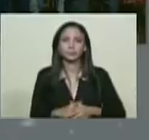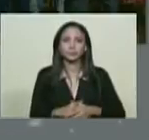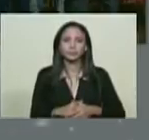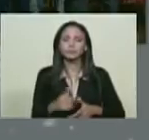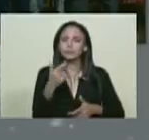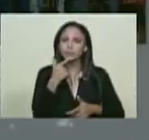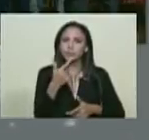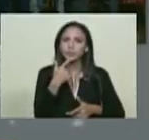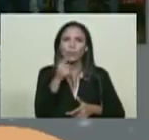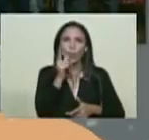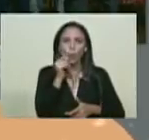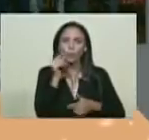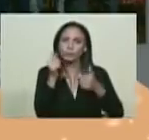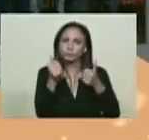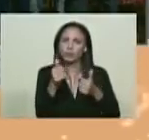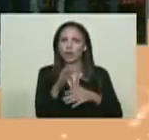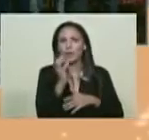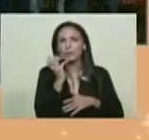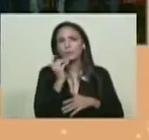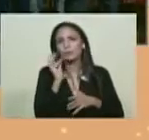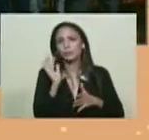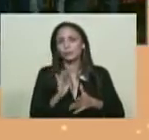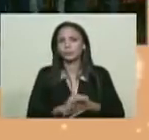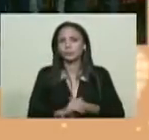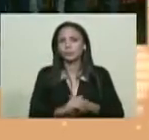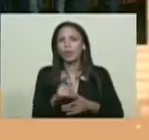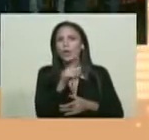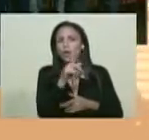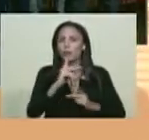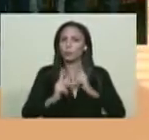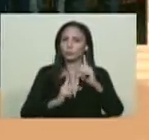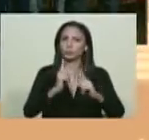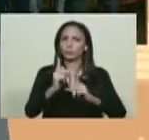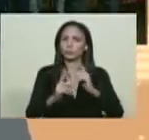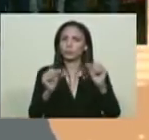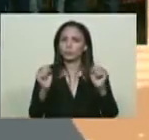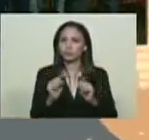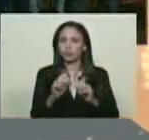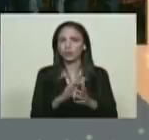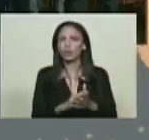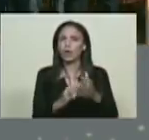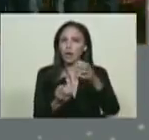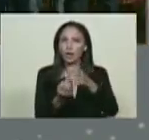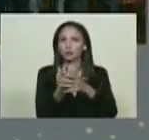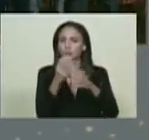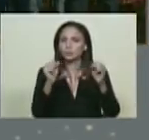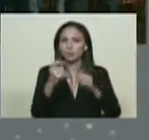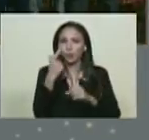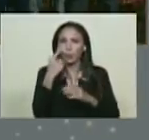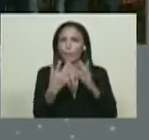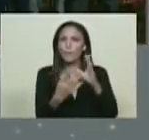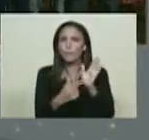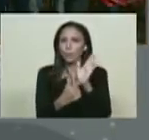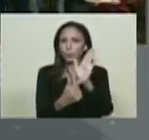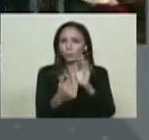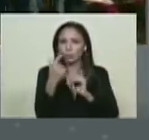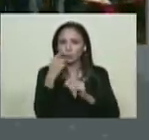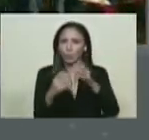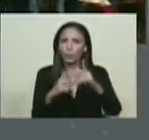dijo Javier es un ejemplo. Ellos producen el cebollín. Ahí lo mostró el cebollín.